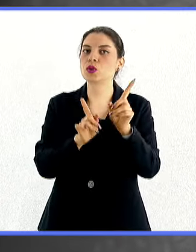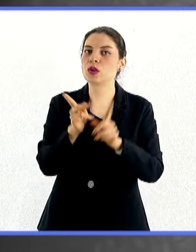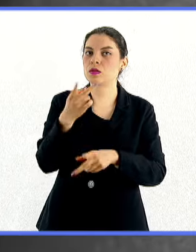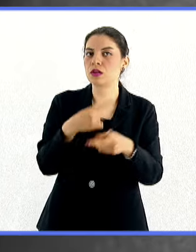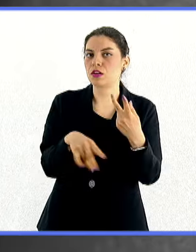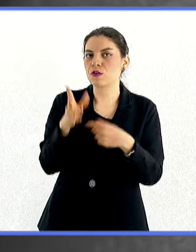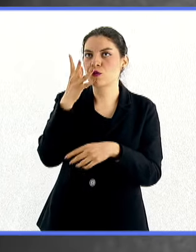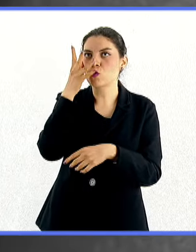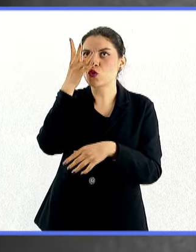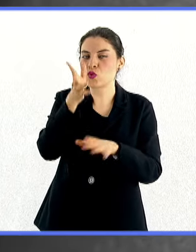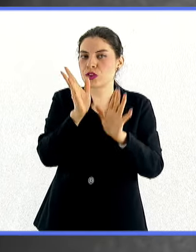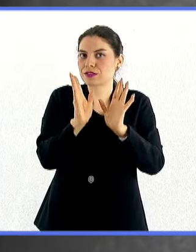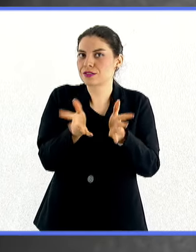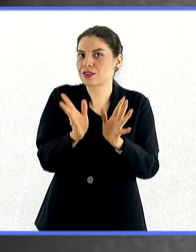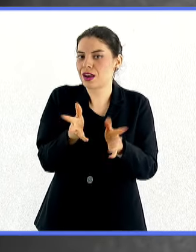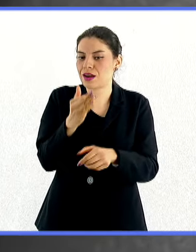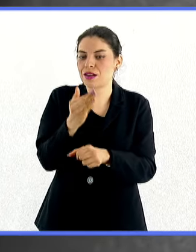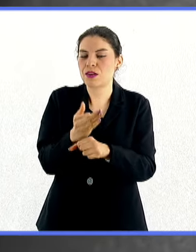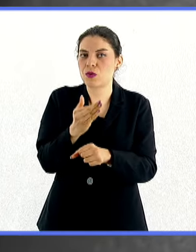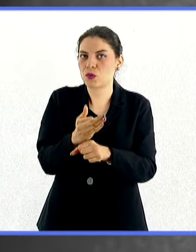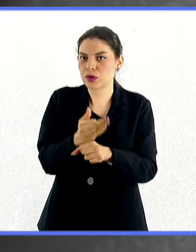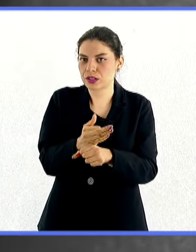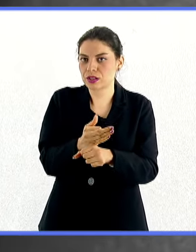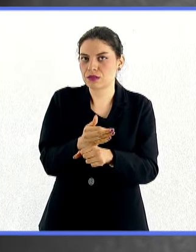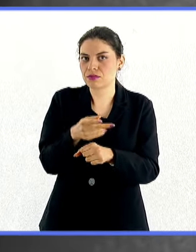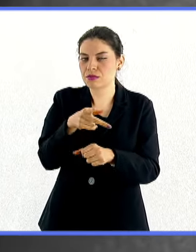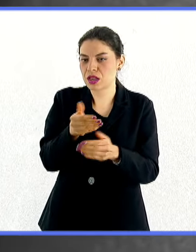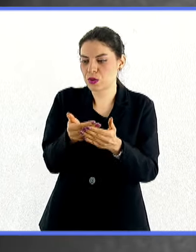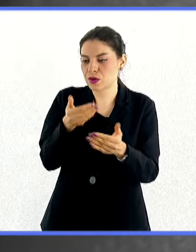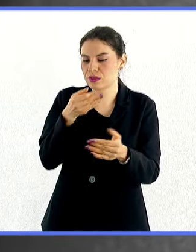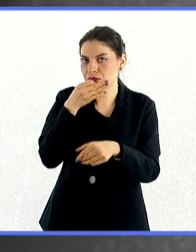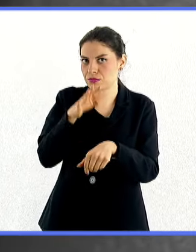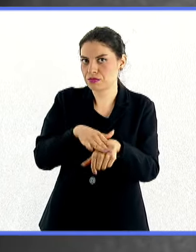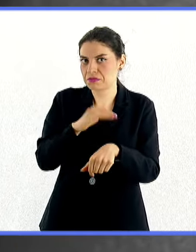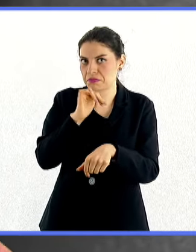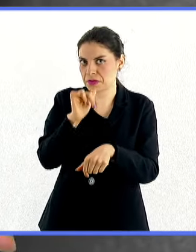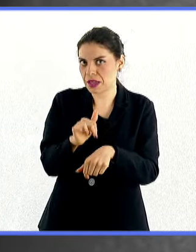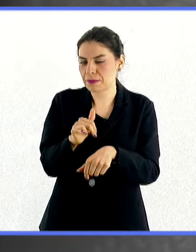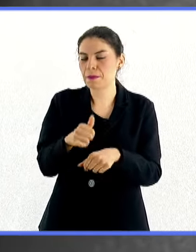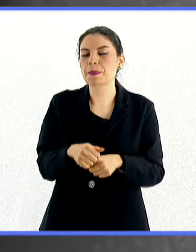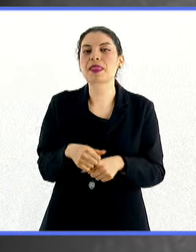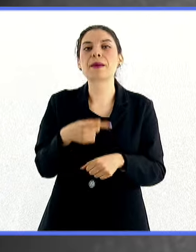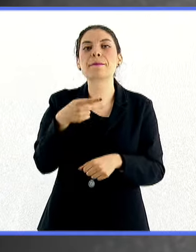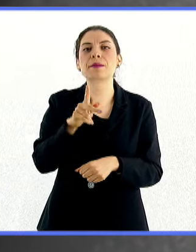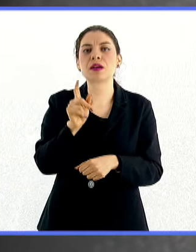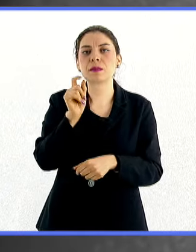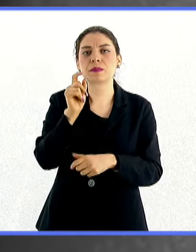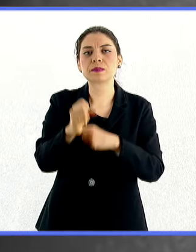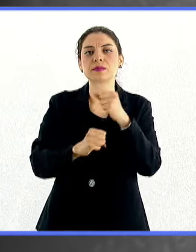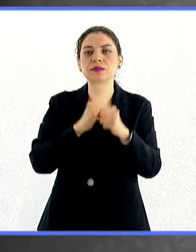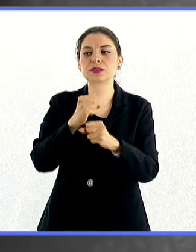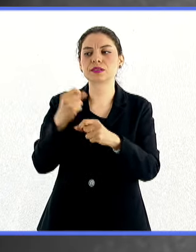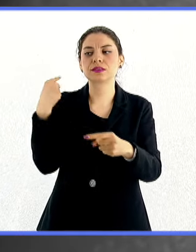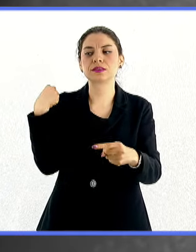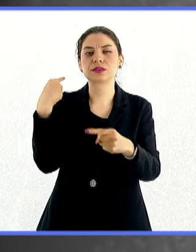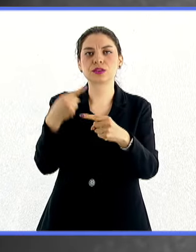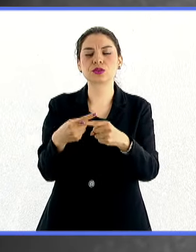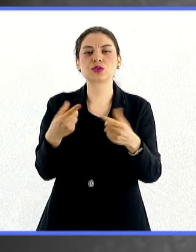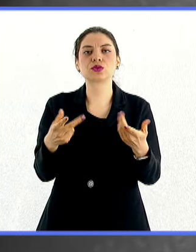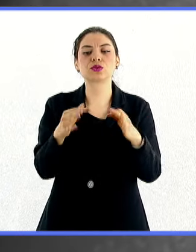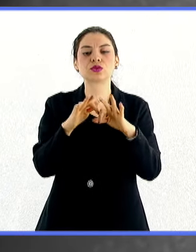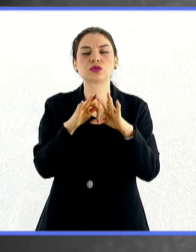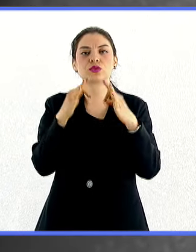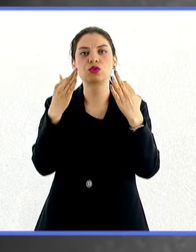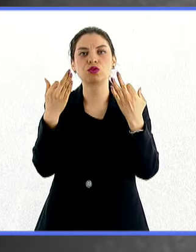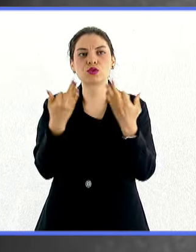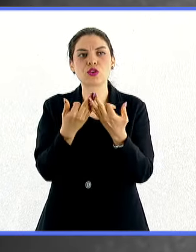llegó y no necesariamente lo advertimos, pero ciertamente en los últimos 20 años han cambiado la forma en que